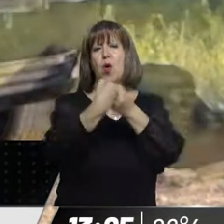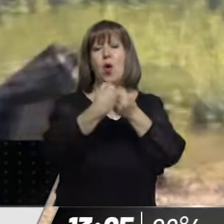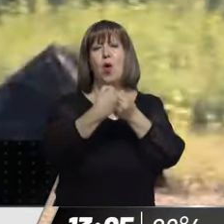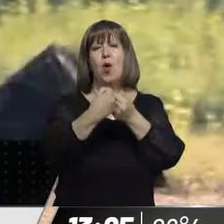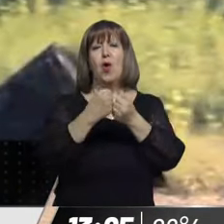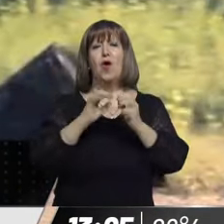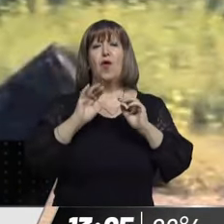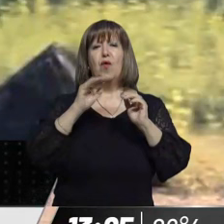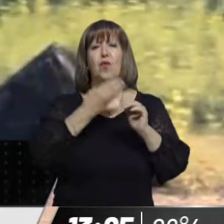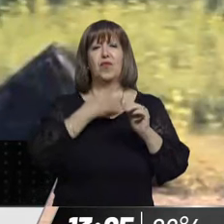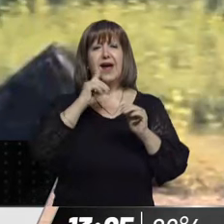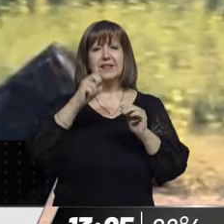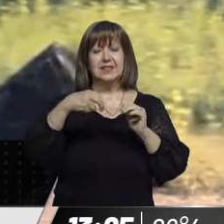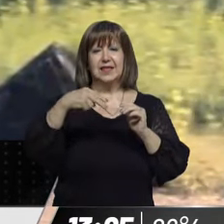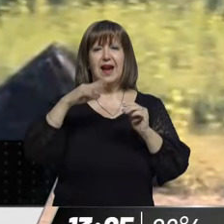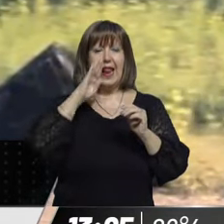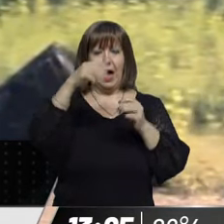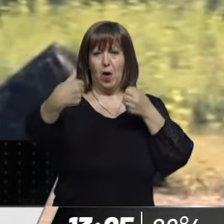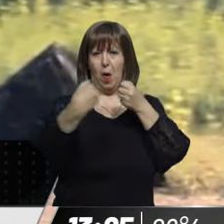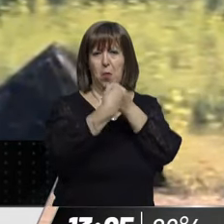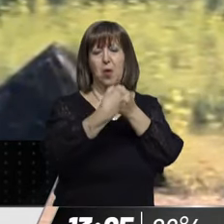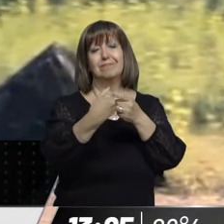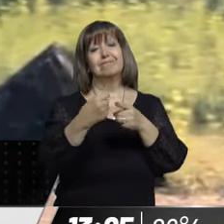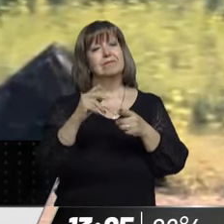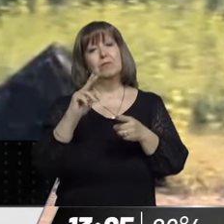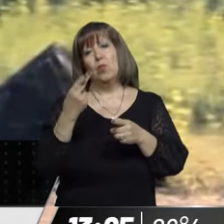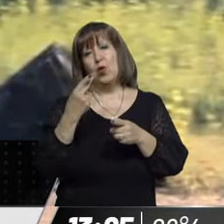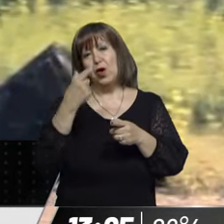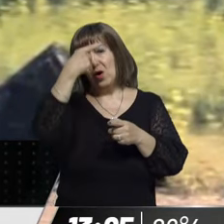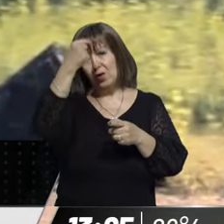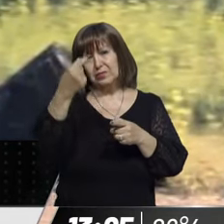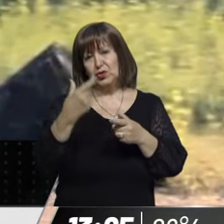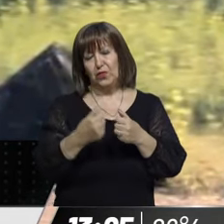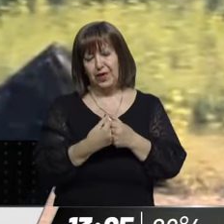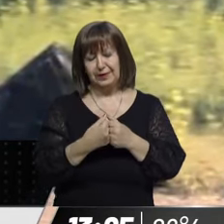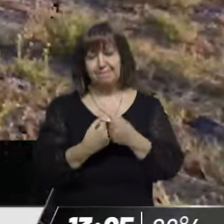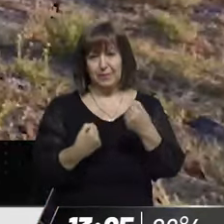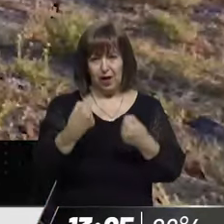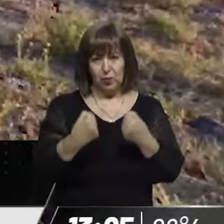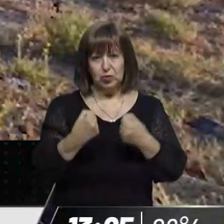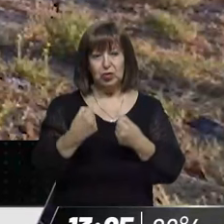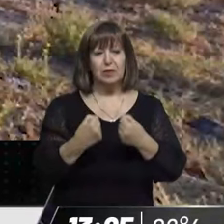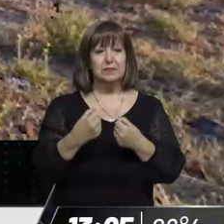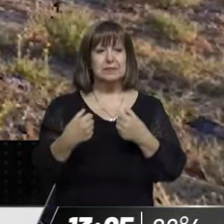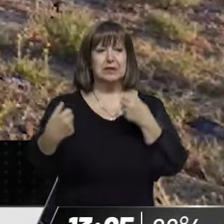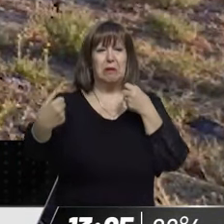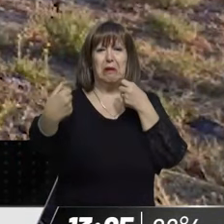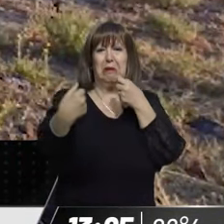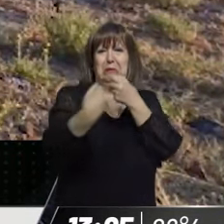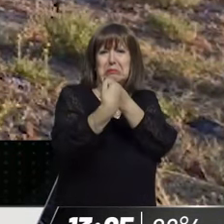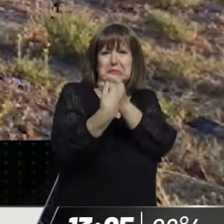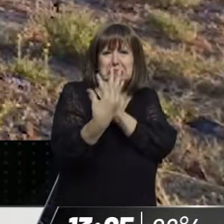Esto ocurrió en la ruta 7, provocando la muerte del conductor del rodado menor. Las imágenes hablan por sí solas. Mirá cómo quedó el